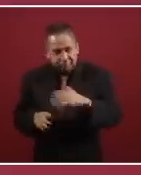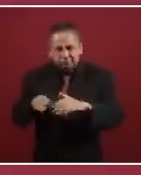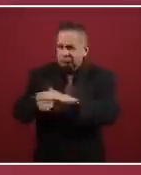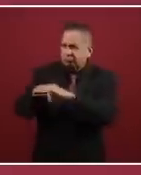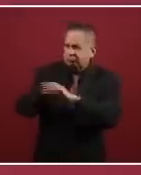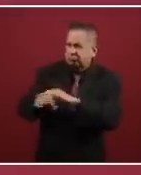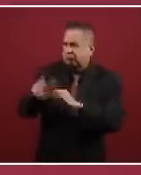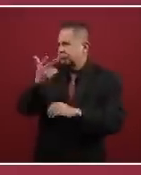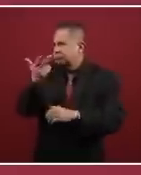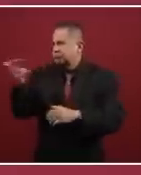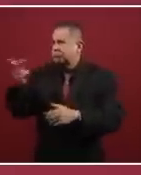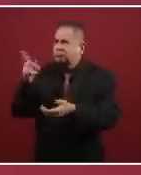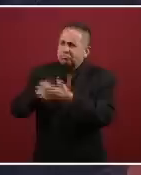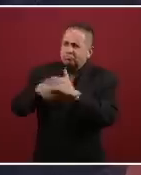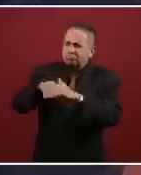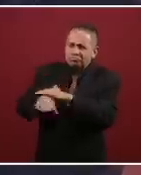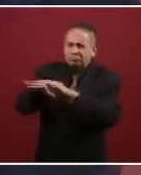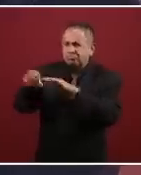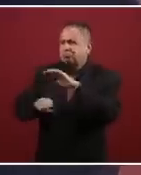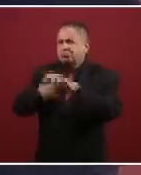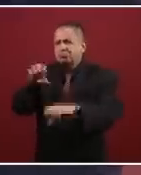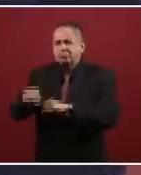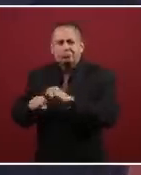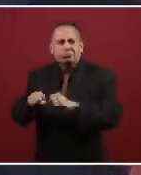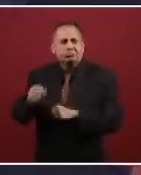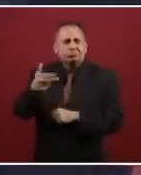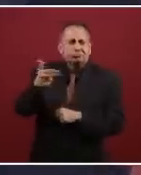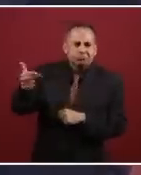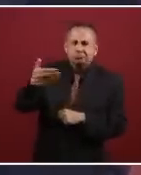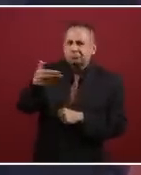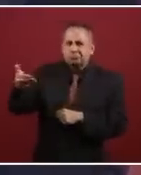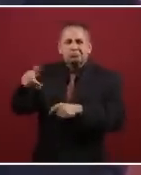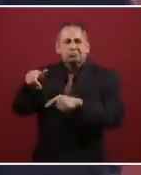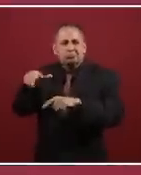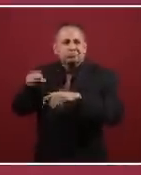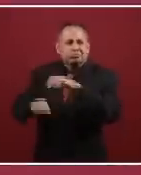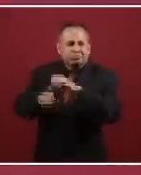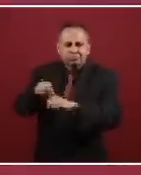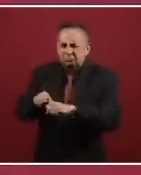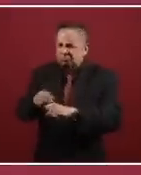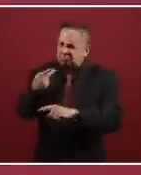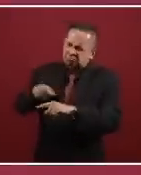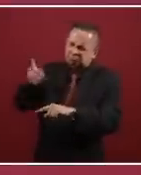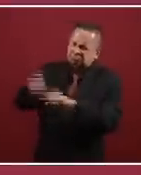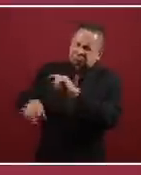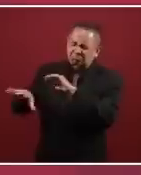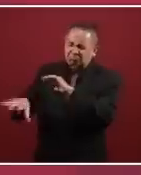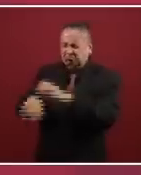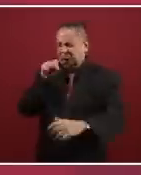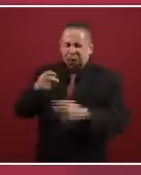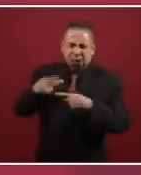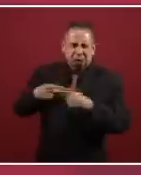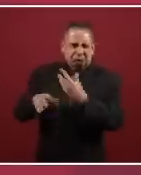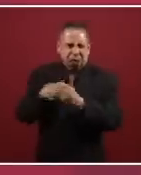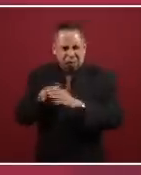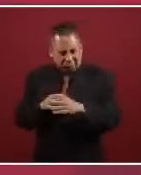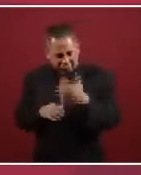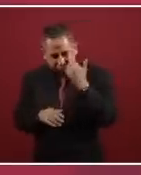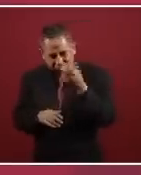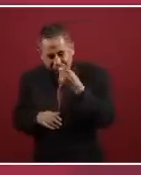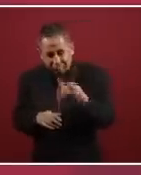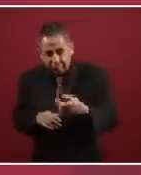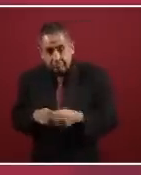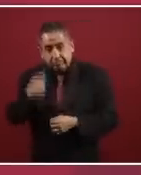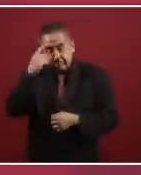entren a los hoteles, a los moteles y saquen a los migrantes, para